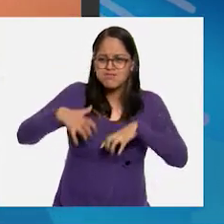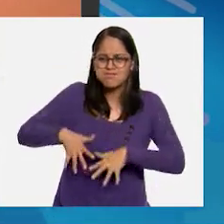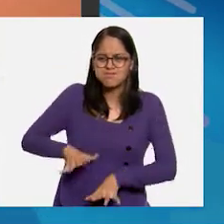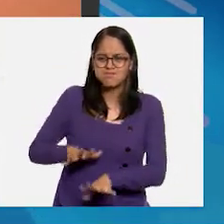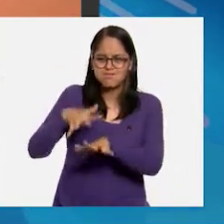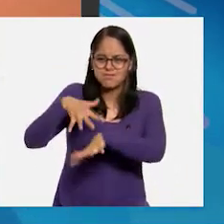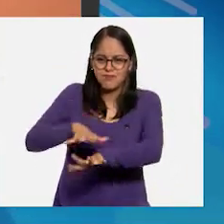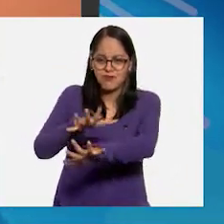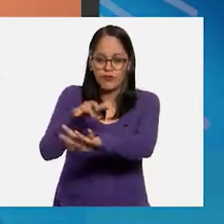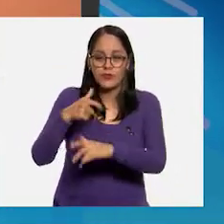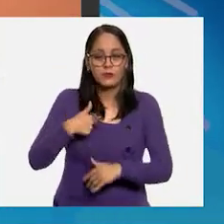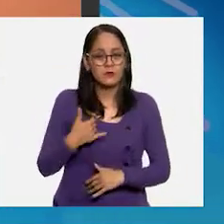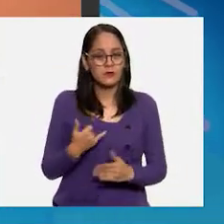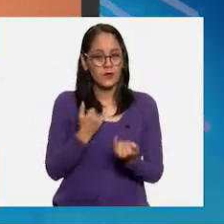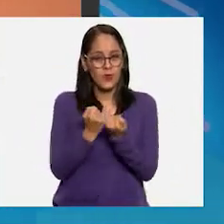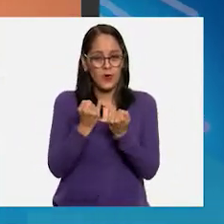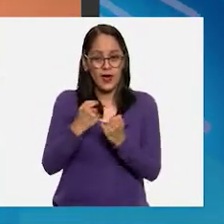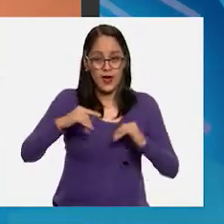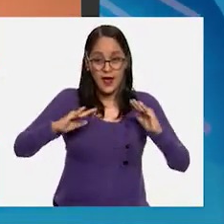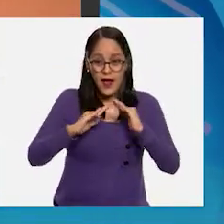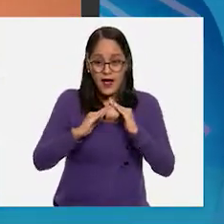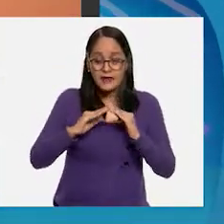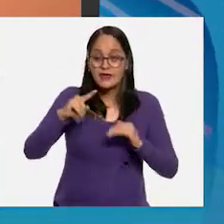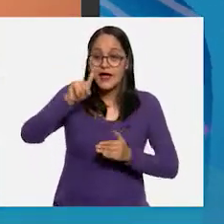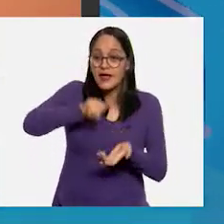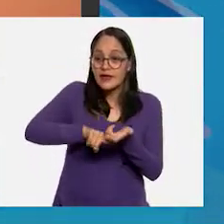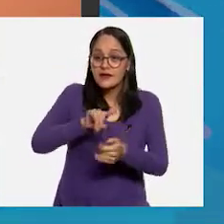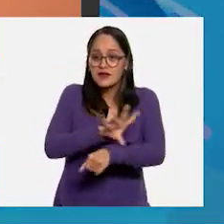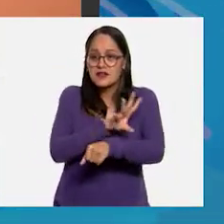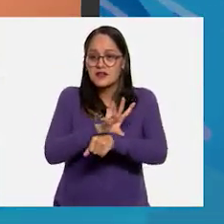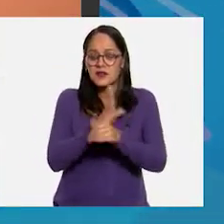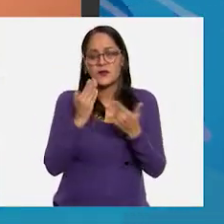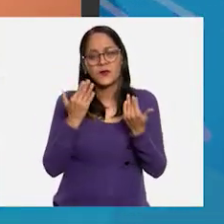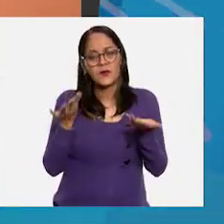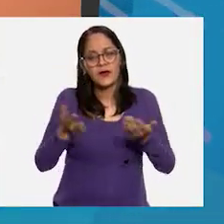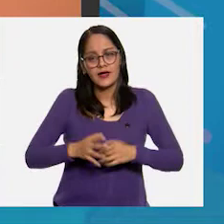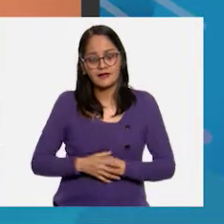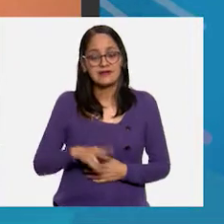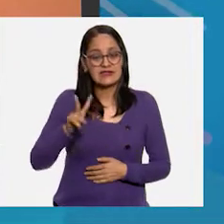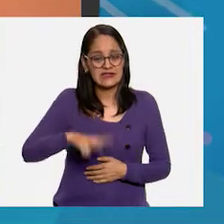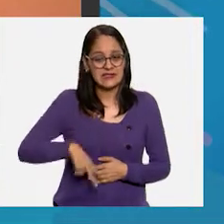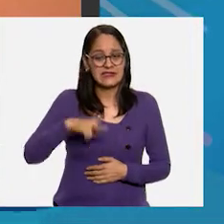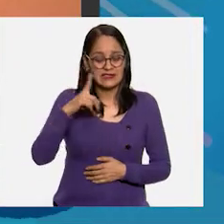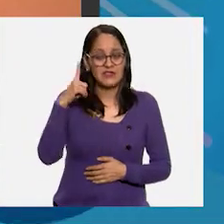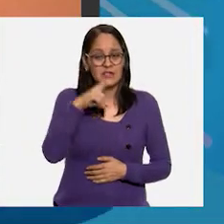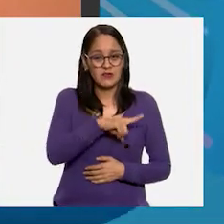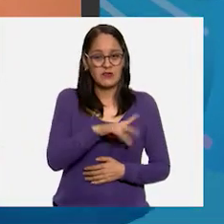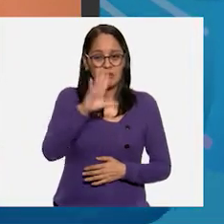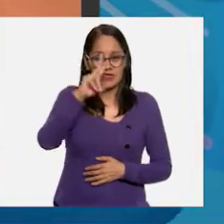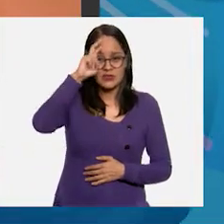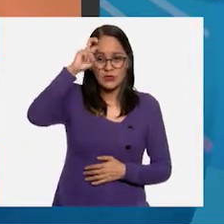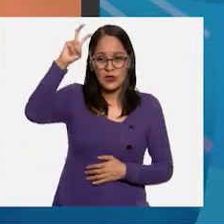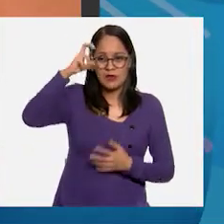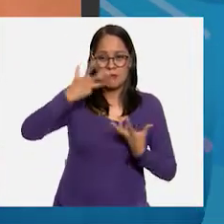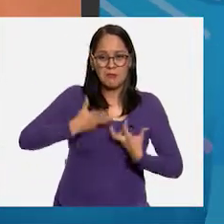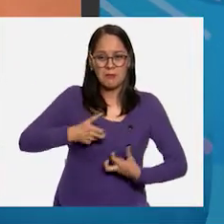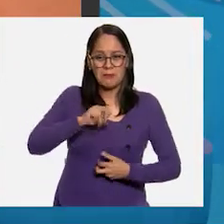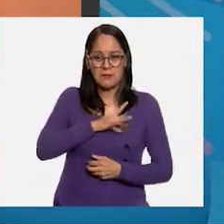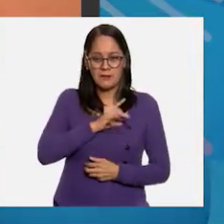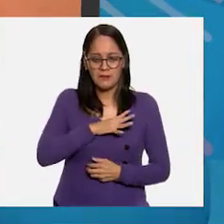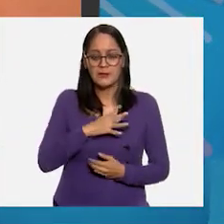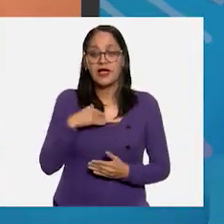sin los suministros básicos de electricidad, y era más o menos una pesadilla. Esto siguió repitiéndose durante los